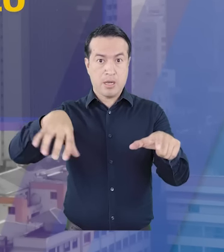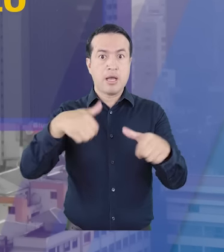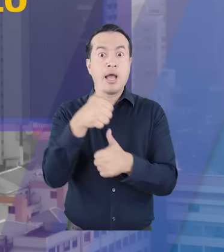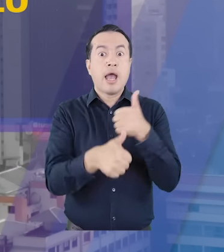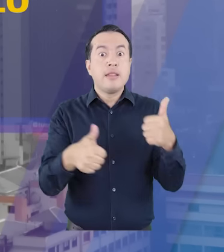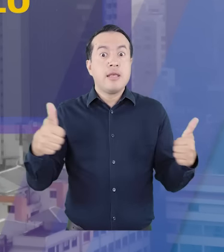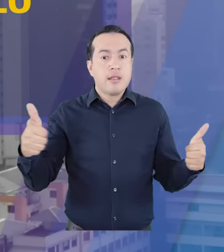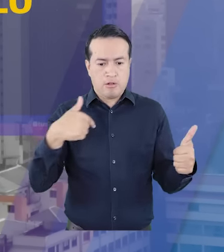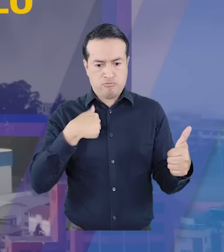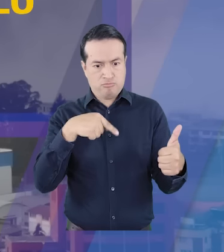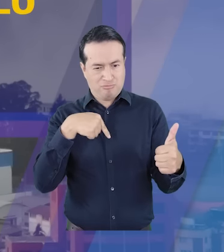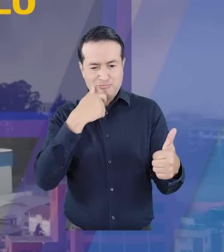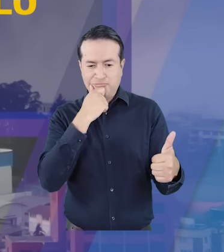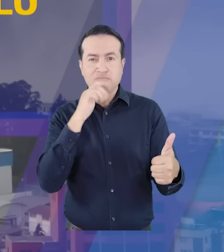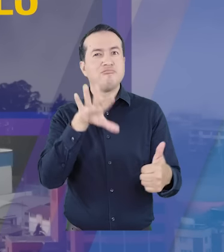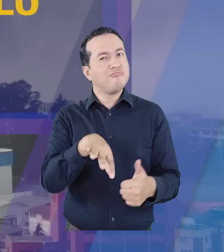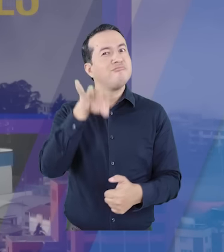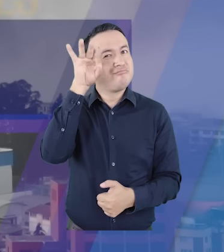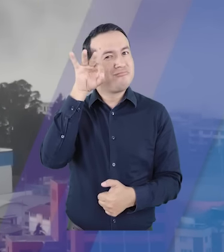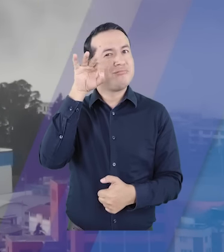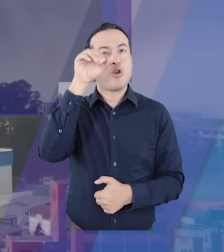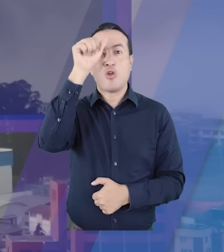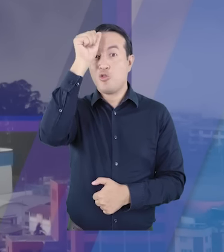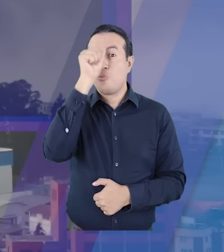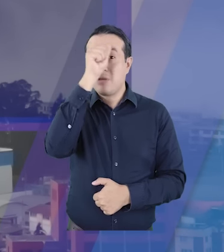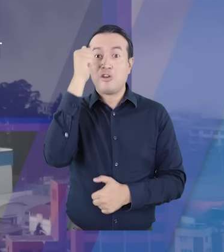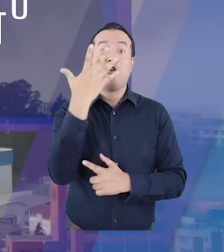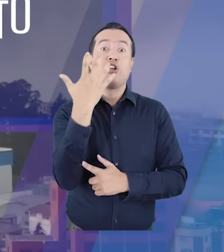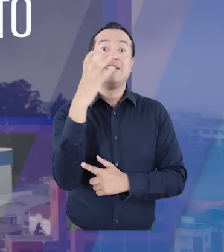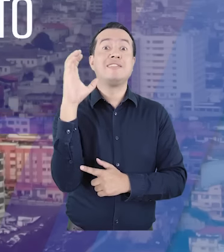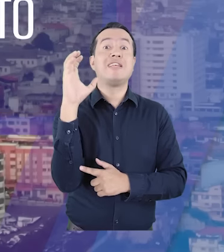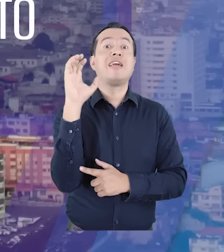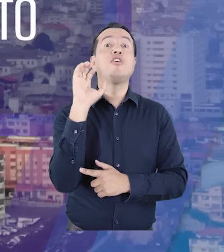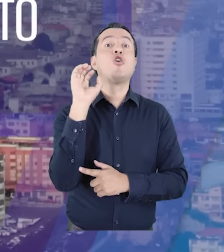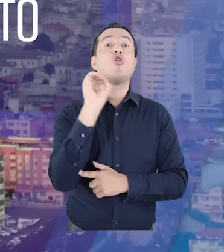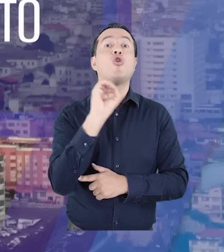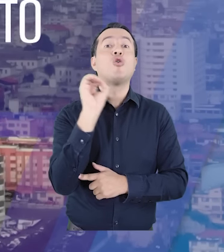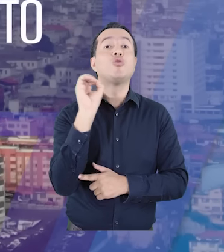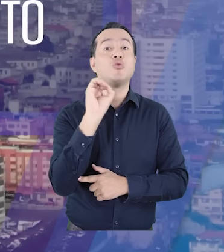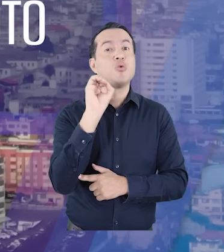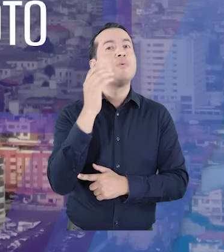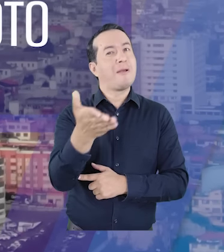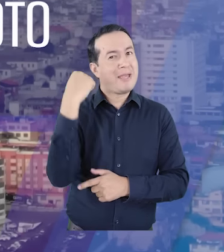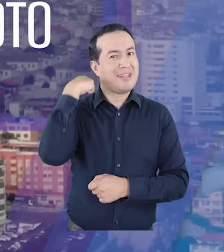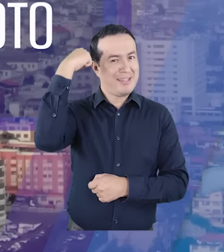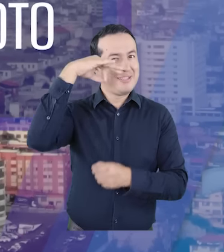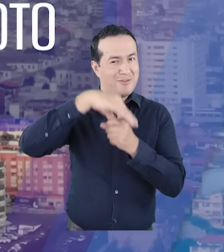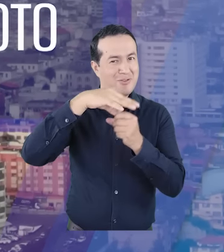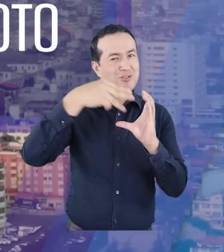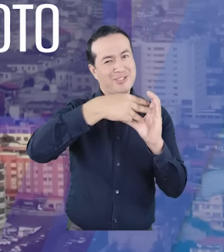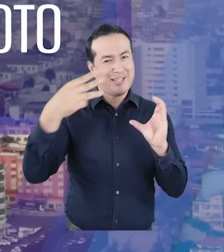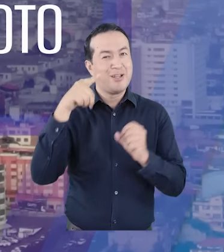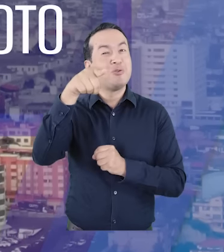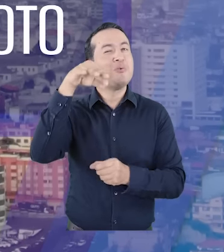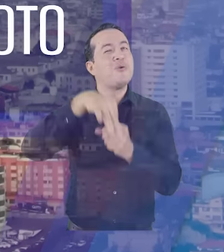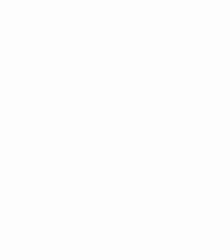puedes elegir autoridades que representen a tu territorio. Este domingo, 20 de agosto, ejerce tu derecho al